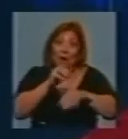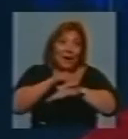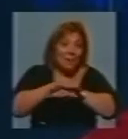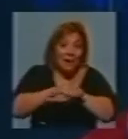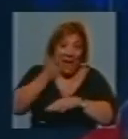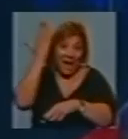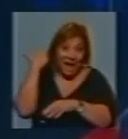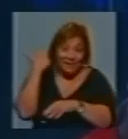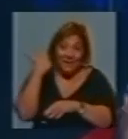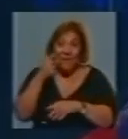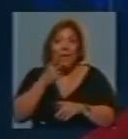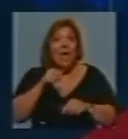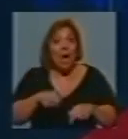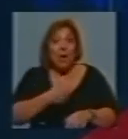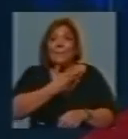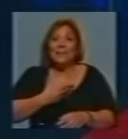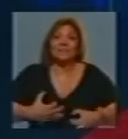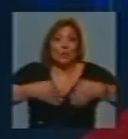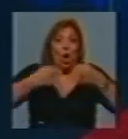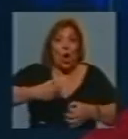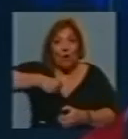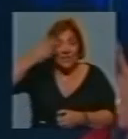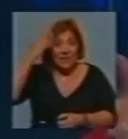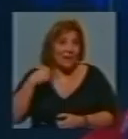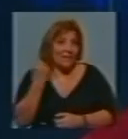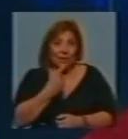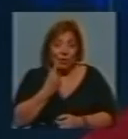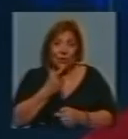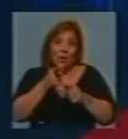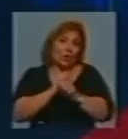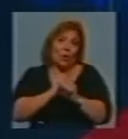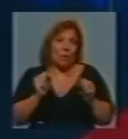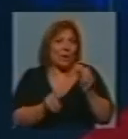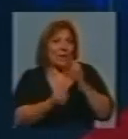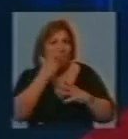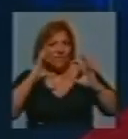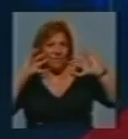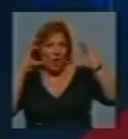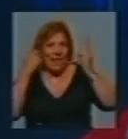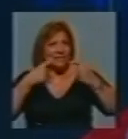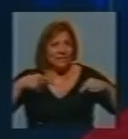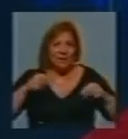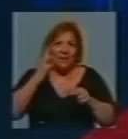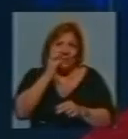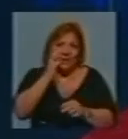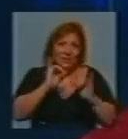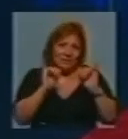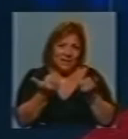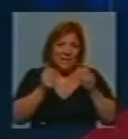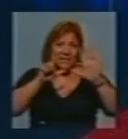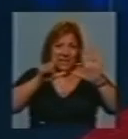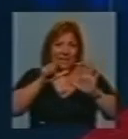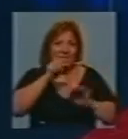se le llamaba, sino presidente electo de todos los venezolanos, no cabe esta inusitada violencia, ¿verdad?, donde han fallecido ya